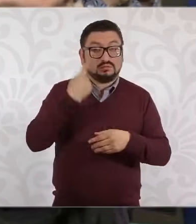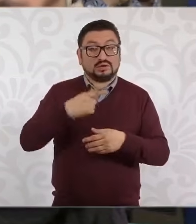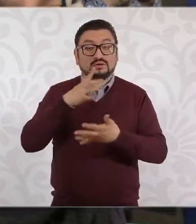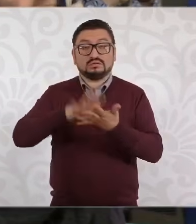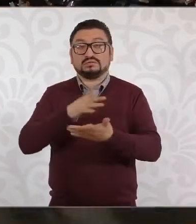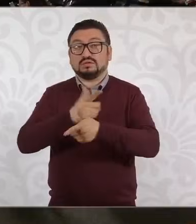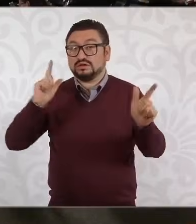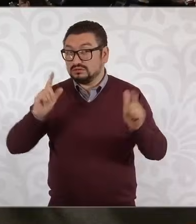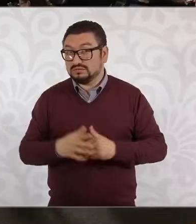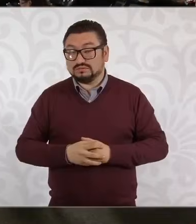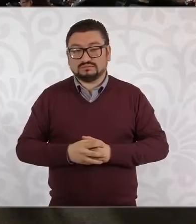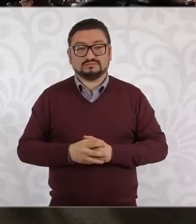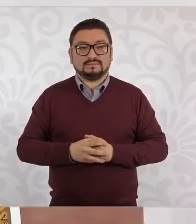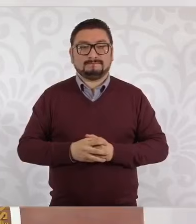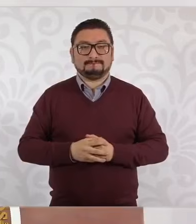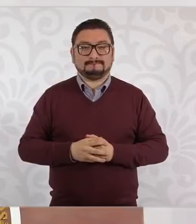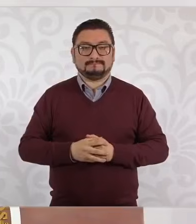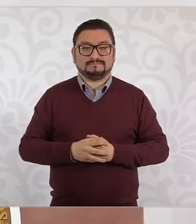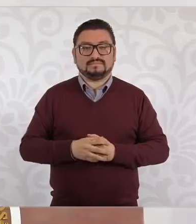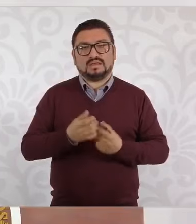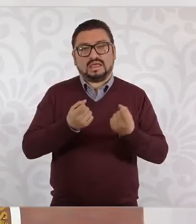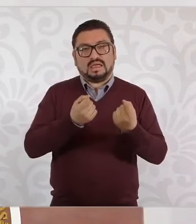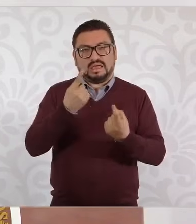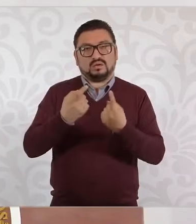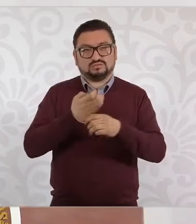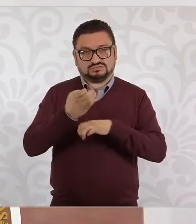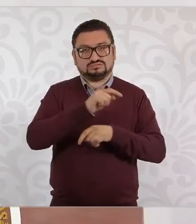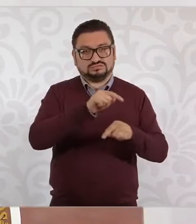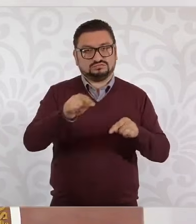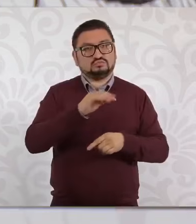hacer? Hay casos en algunos estados de la República.